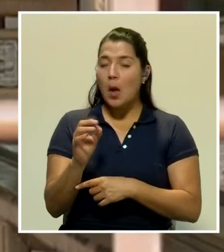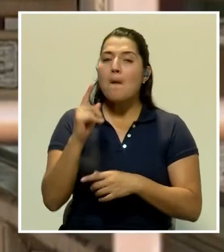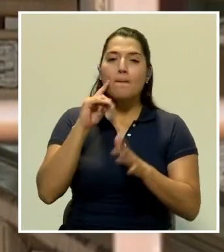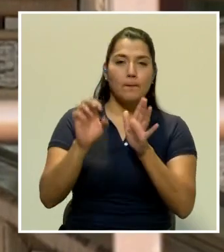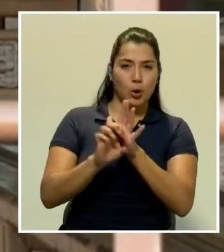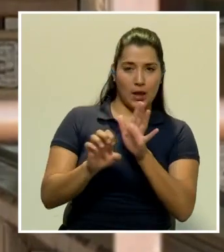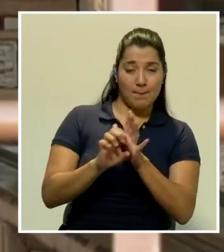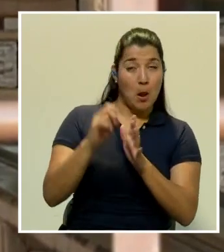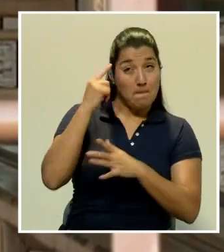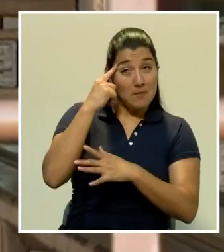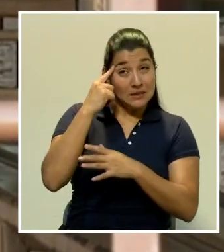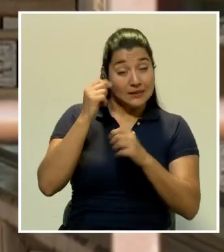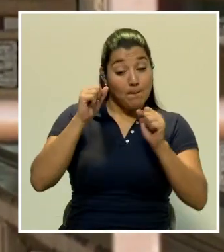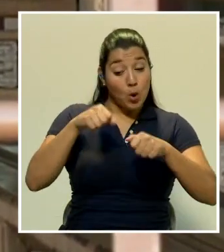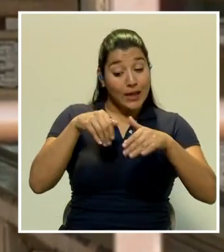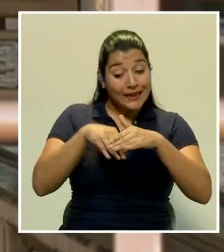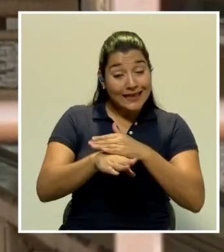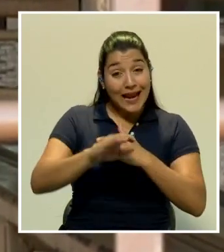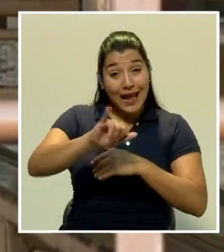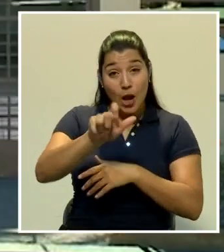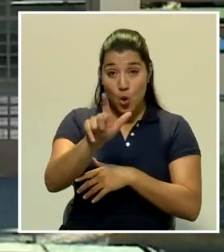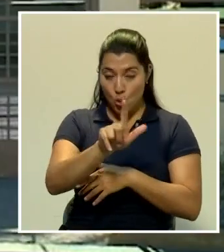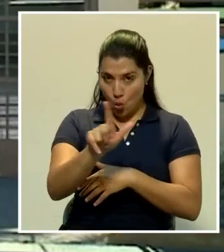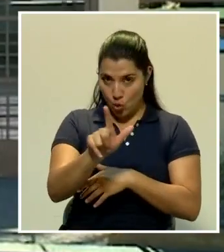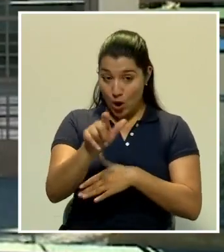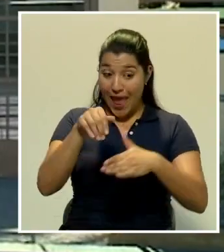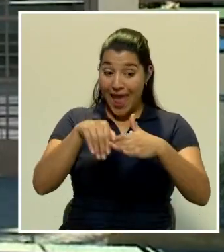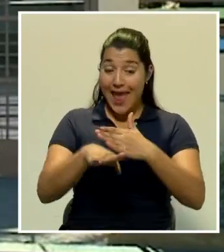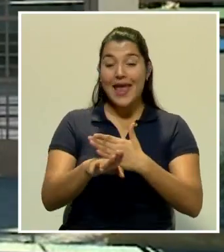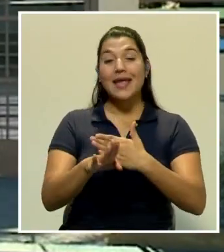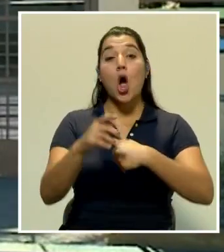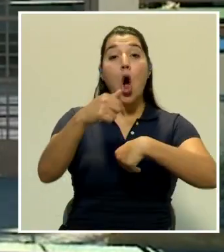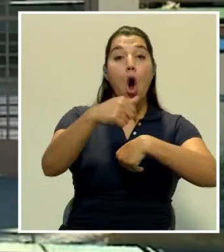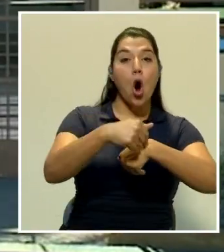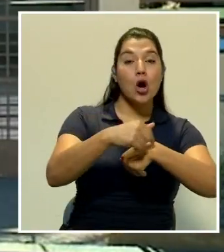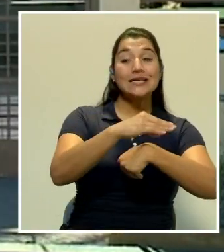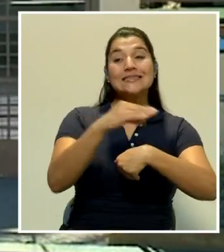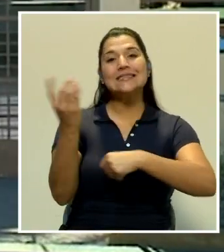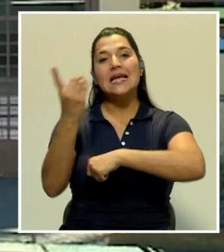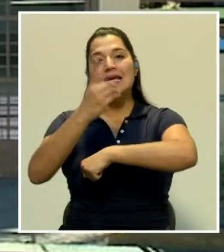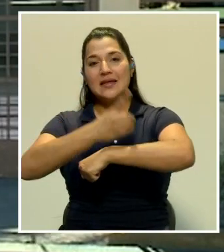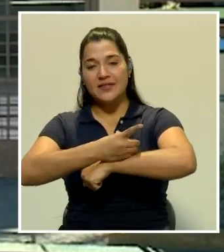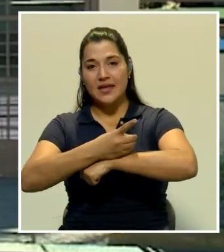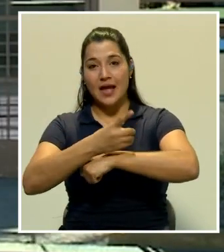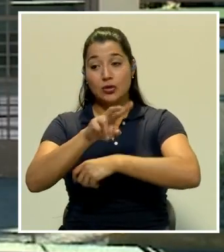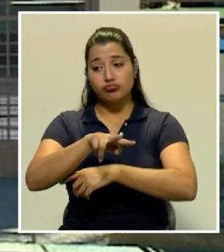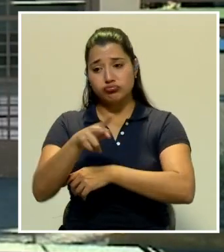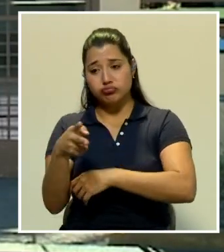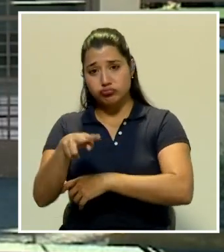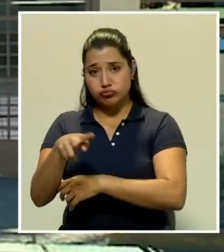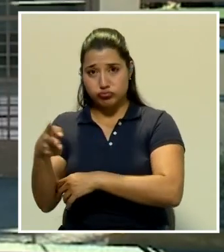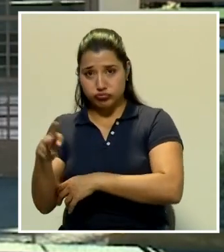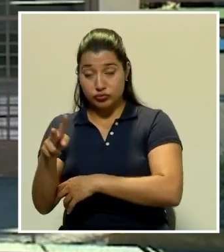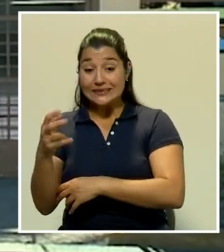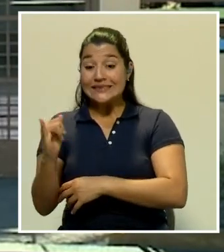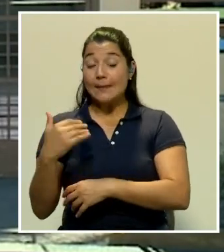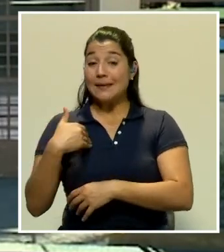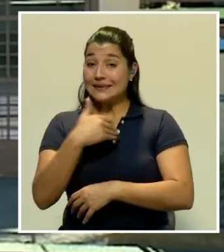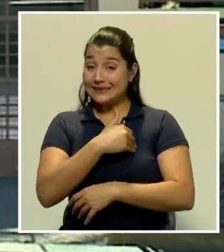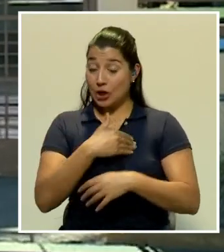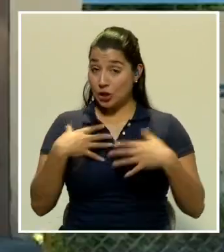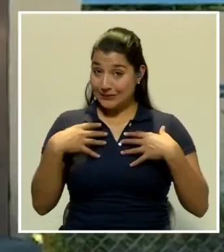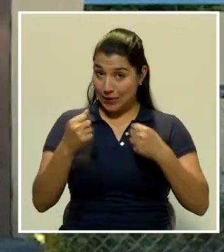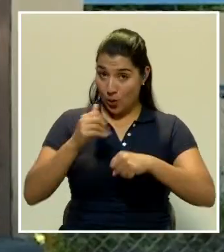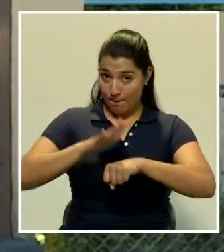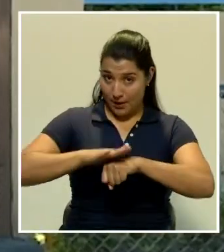de volver el próximo mes de julio en horarios y días escalonados, siempre y cuando el Ministerio de Salud así lo autorice. Parte de los